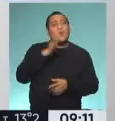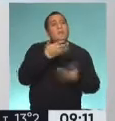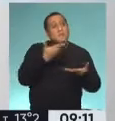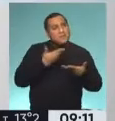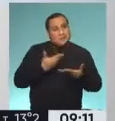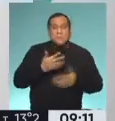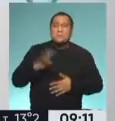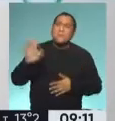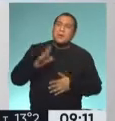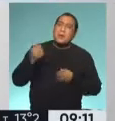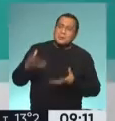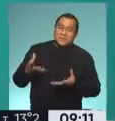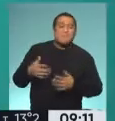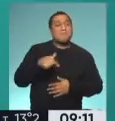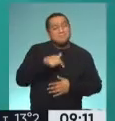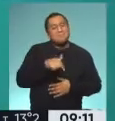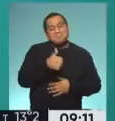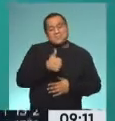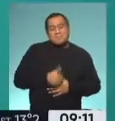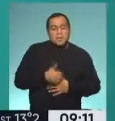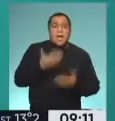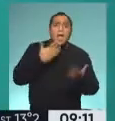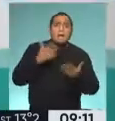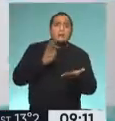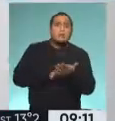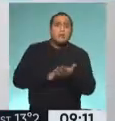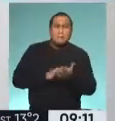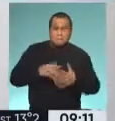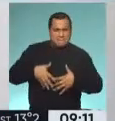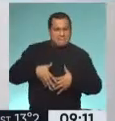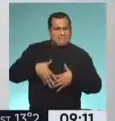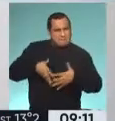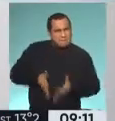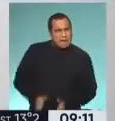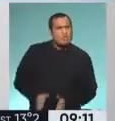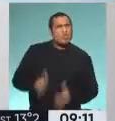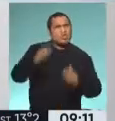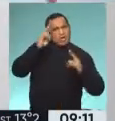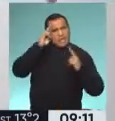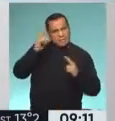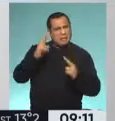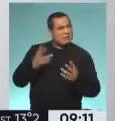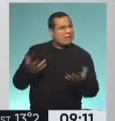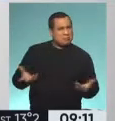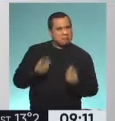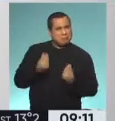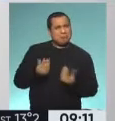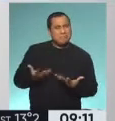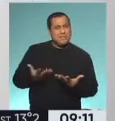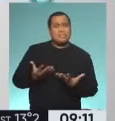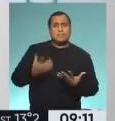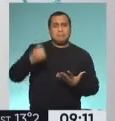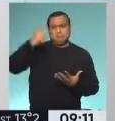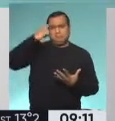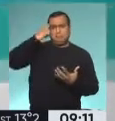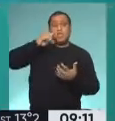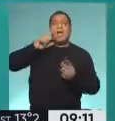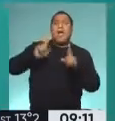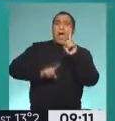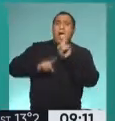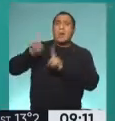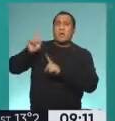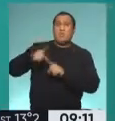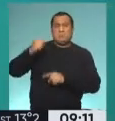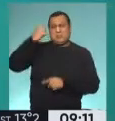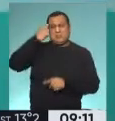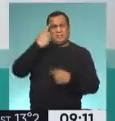verdad es que hablar del parto respetado me parece una enorme posibilidad cuando hablamos de salud, que tiene muchas connotaciones y muchos prejuicios. Se